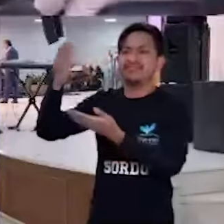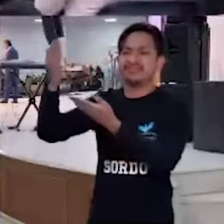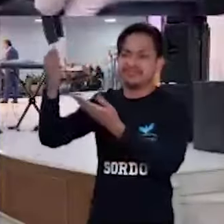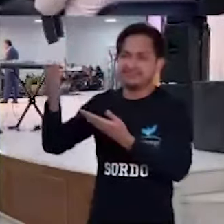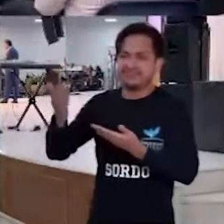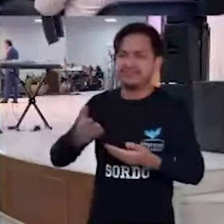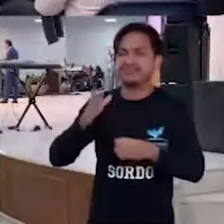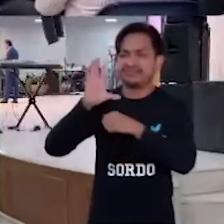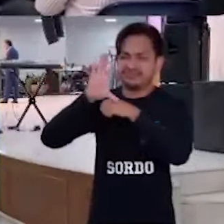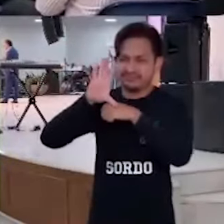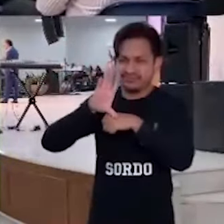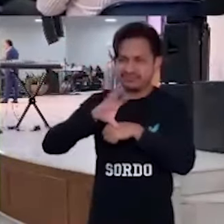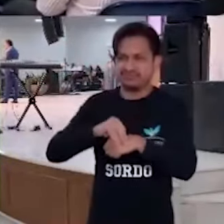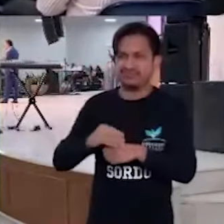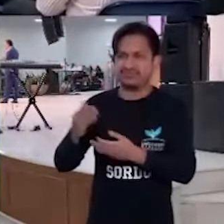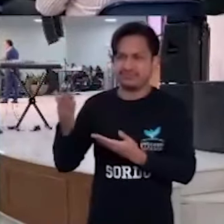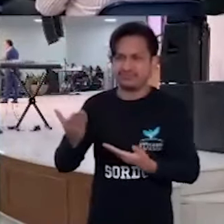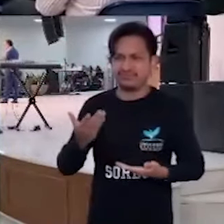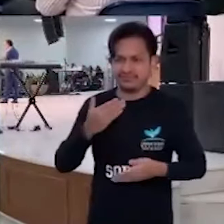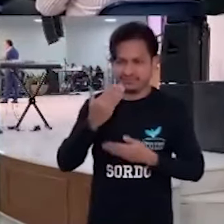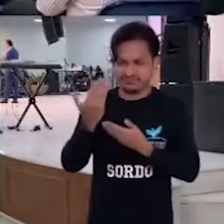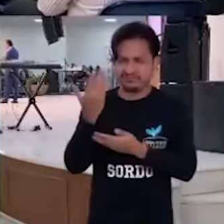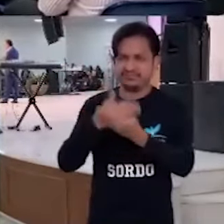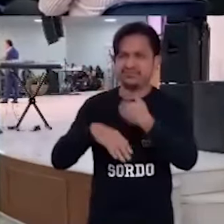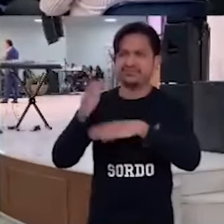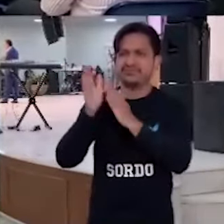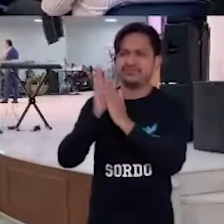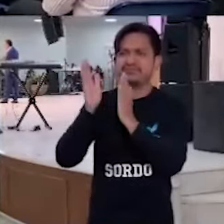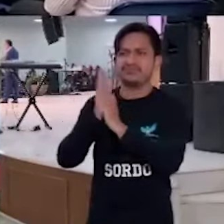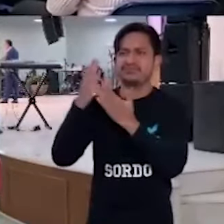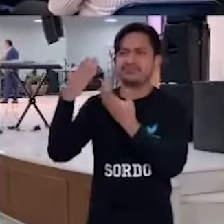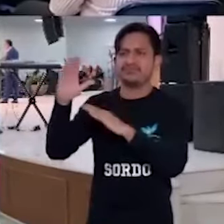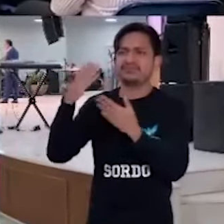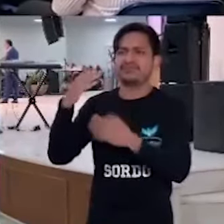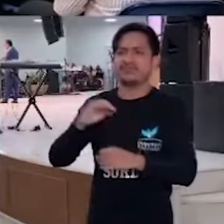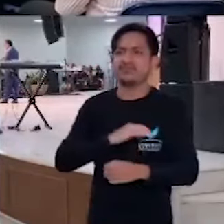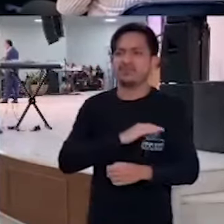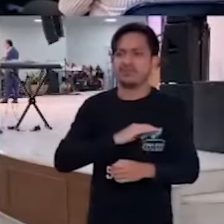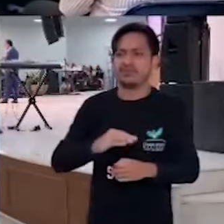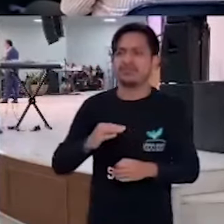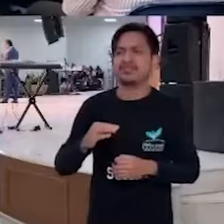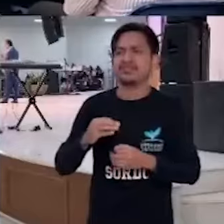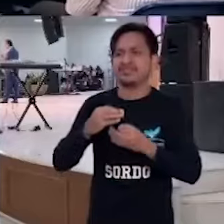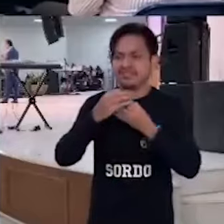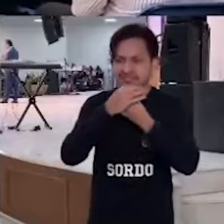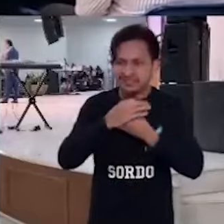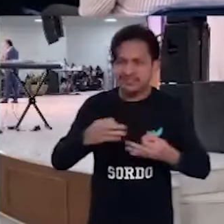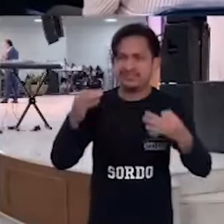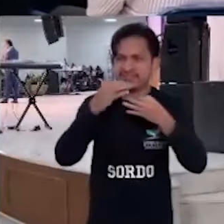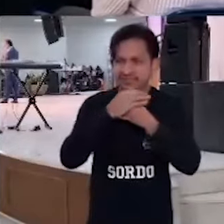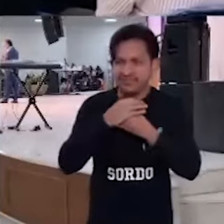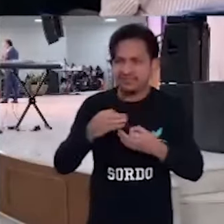regalado. Hemos podido expresar, Señor, nuestro amor a través del canto, nuestra